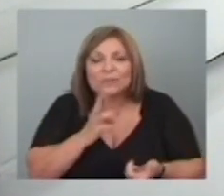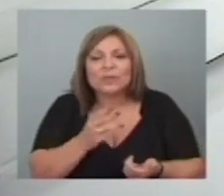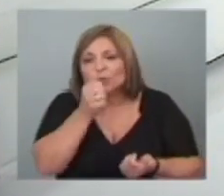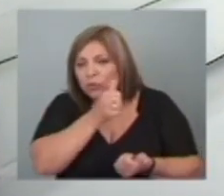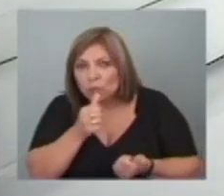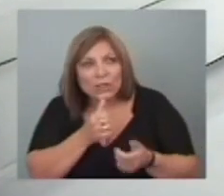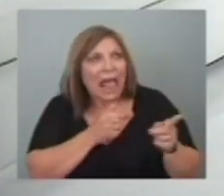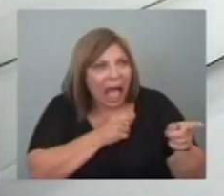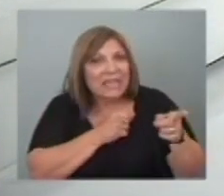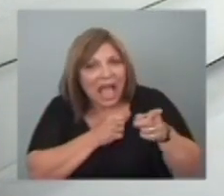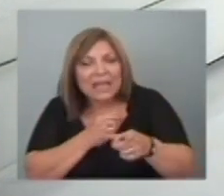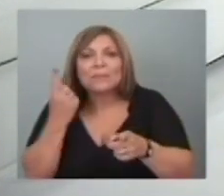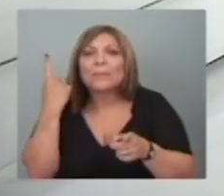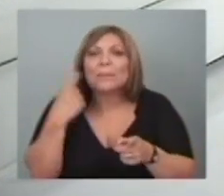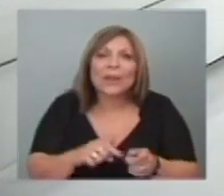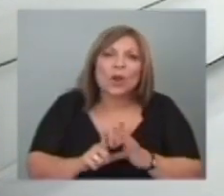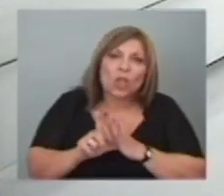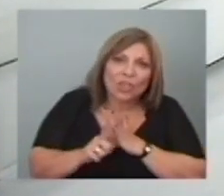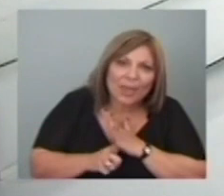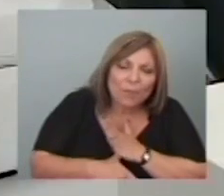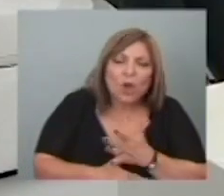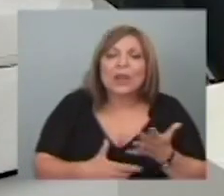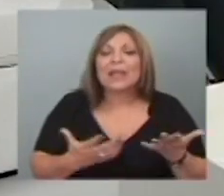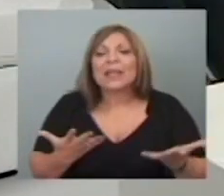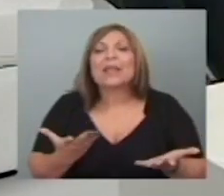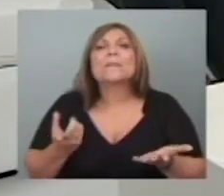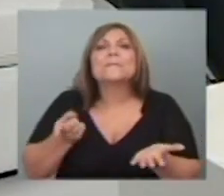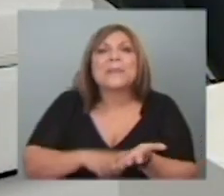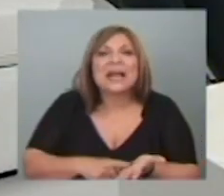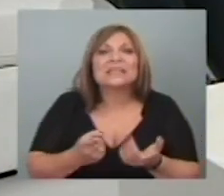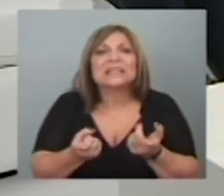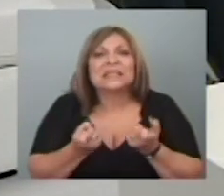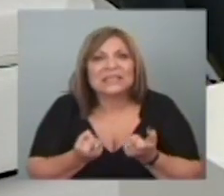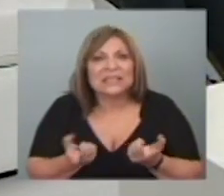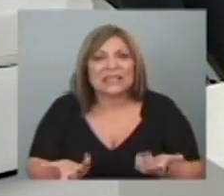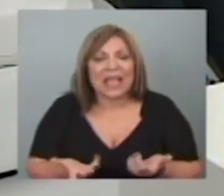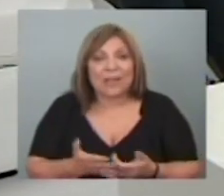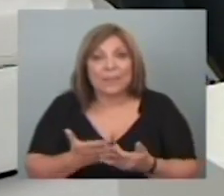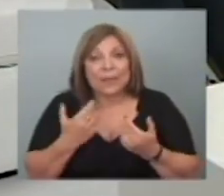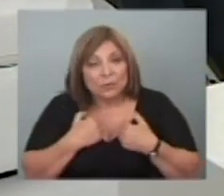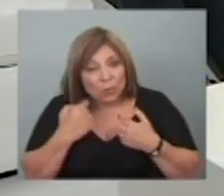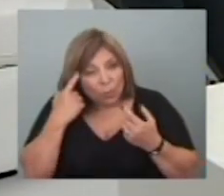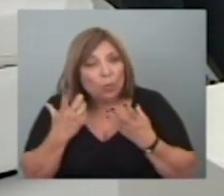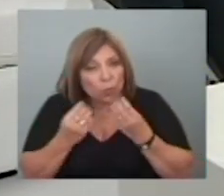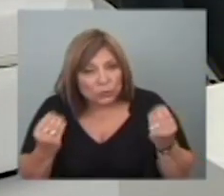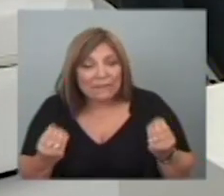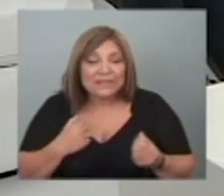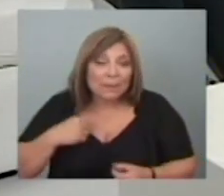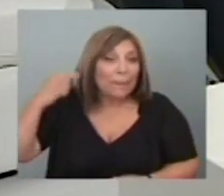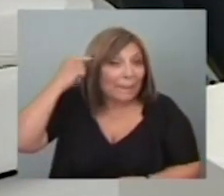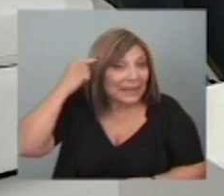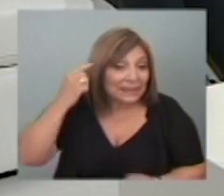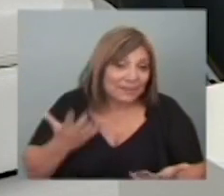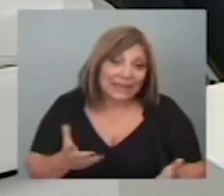soluciones están, pero quizás se demoran un poco, pero ¿qué otras cosas está faltando? Sí, nosotros muchas veces pensamos que falta,